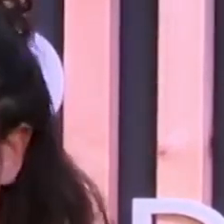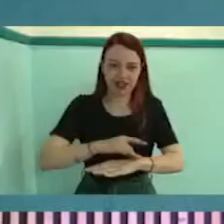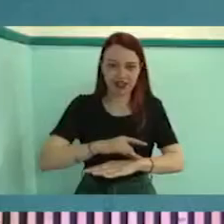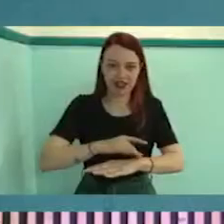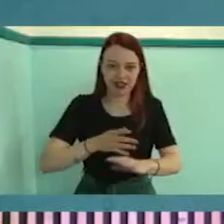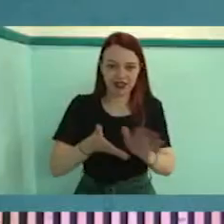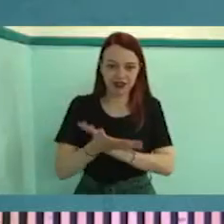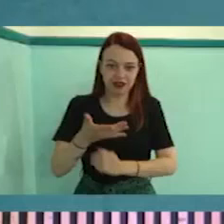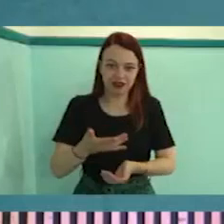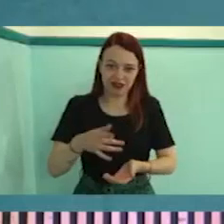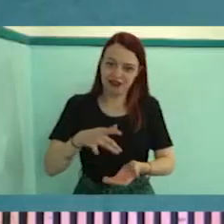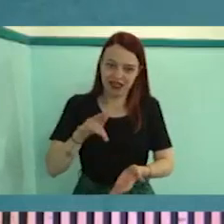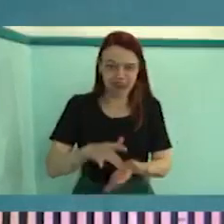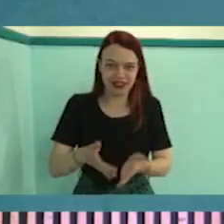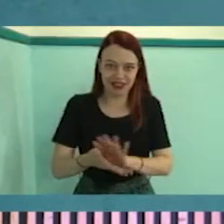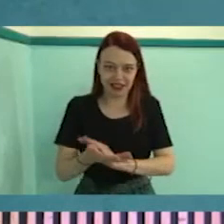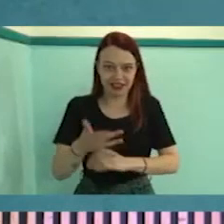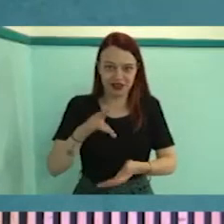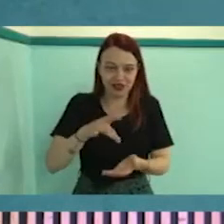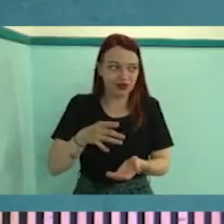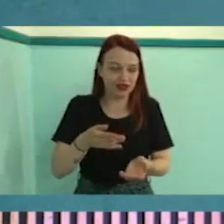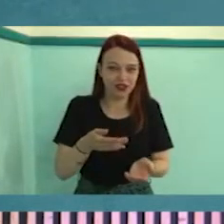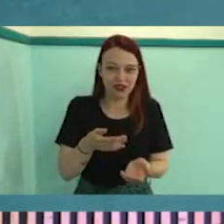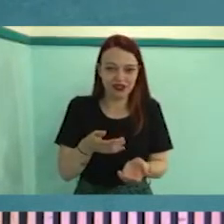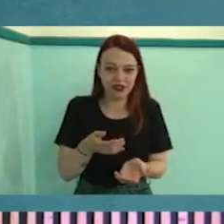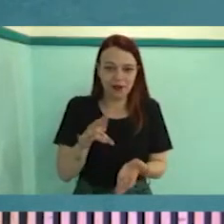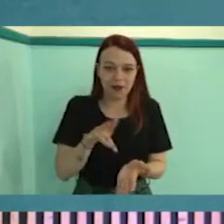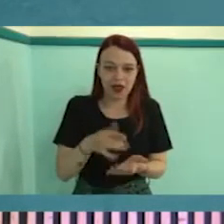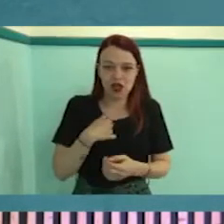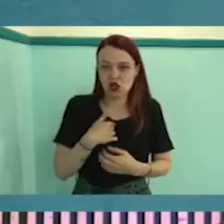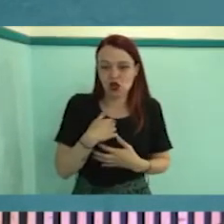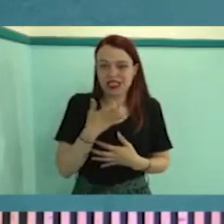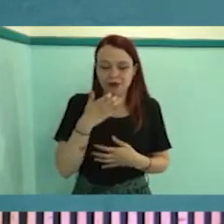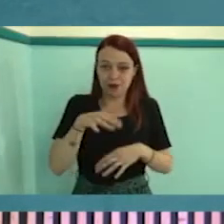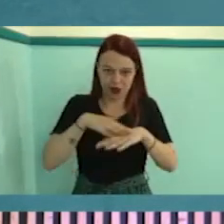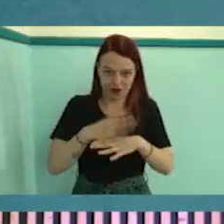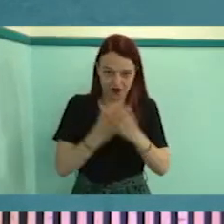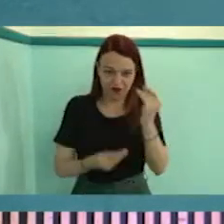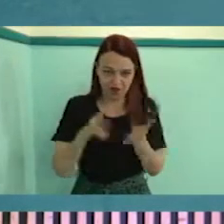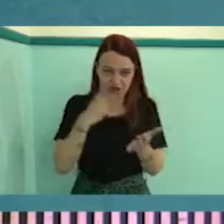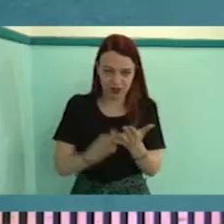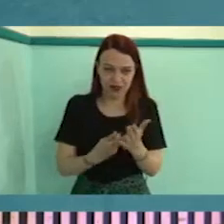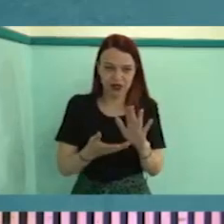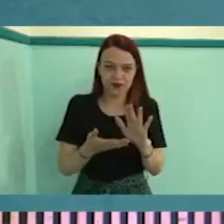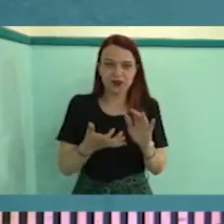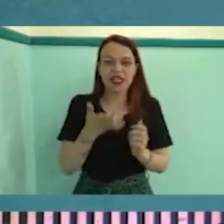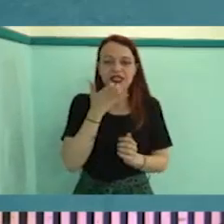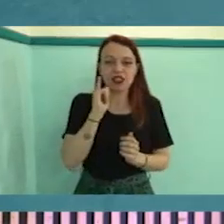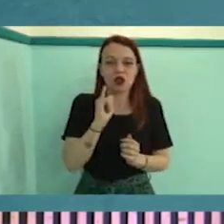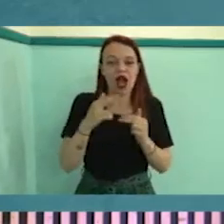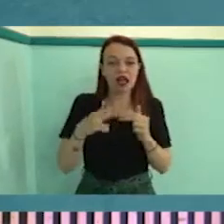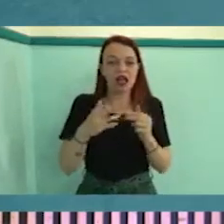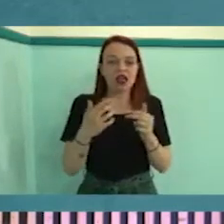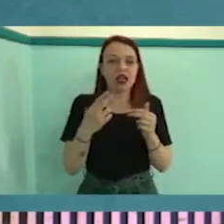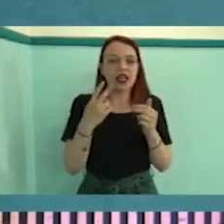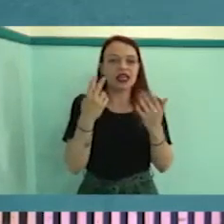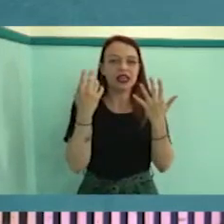decir puedo tener más tickets de la feria para que me toque el perrito piloto pero por más que tenga yo 10 tickets de la lotería de Doña manolita de Madrid no tiene por qué tocarme